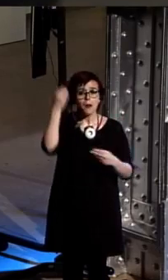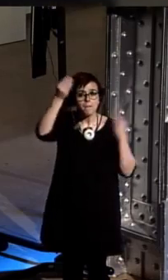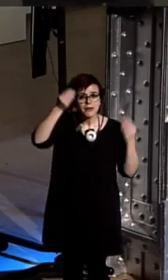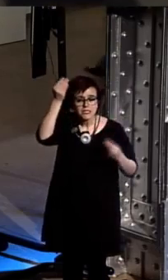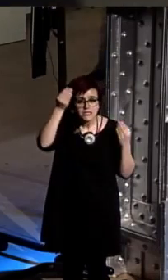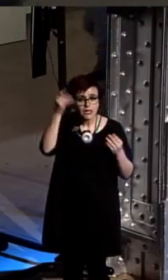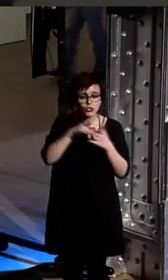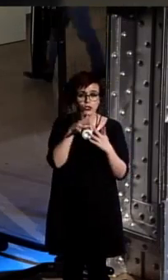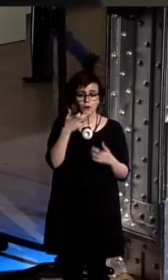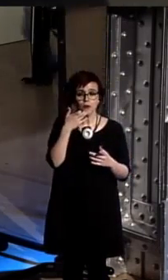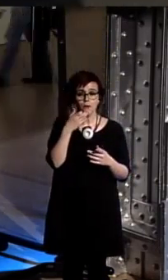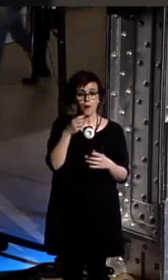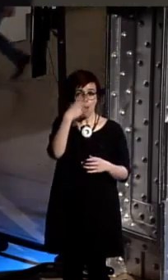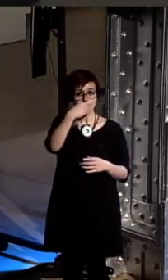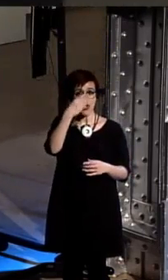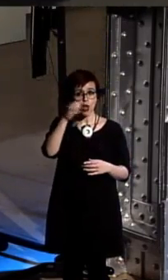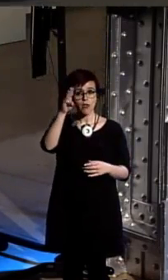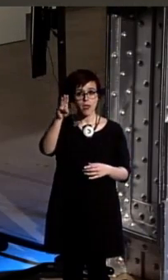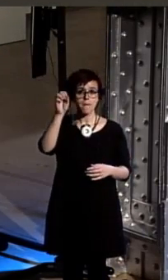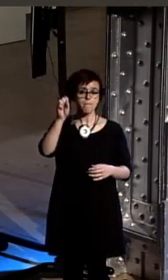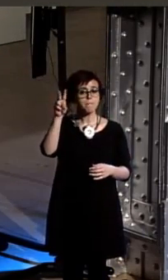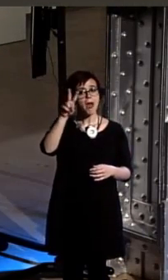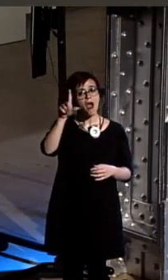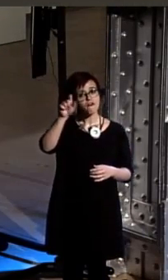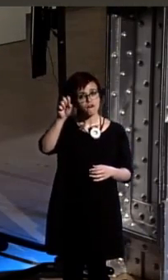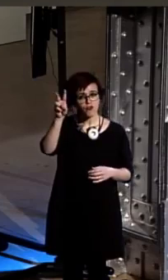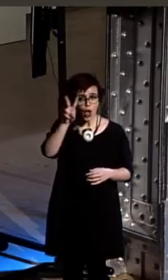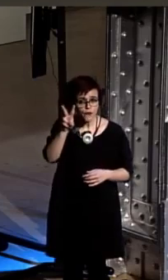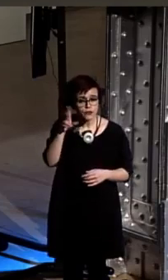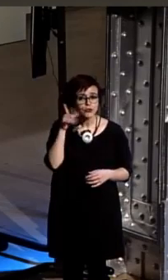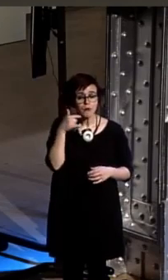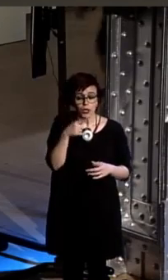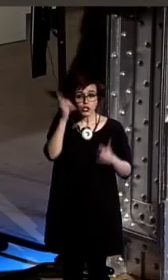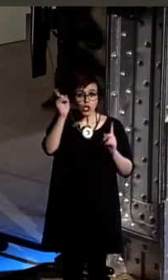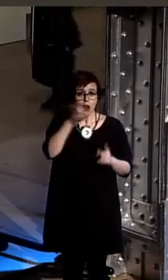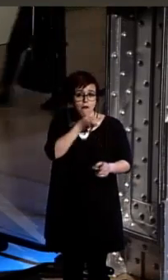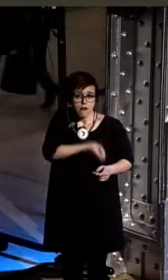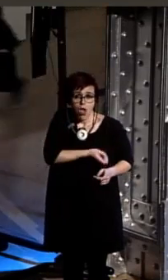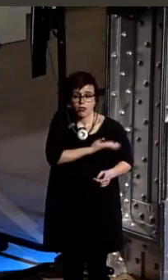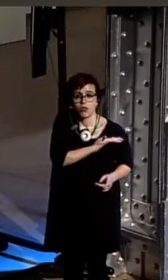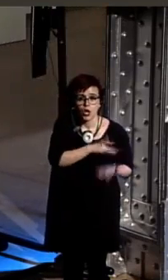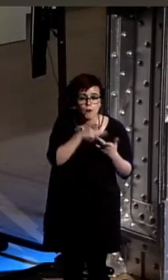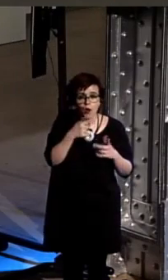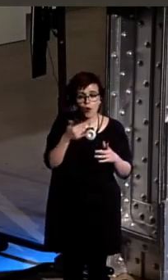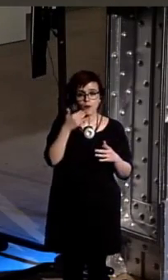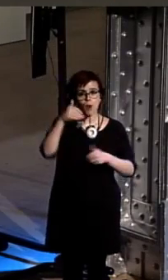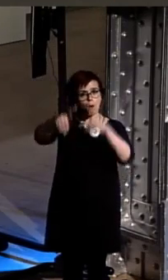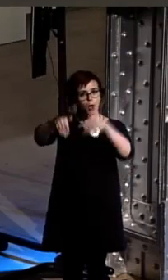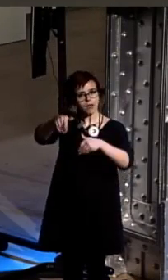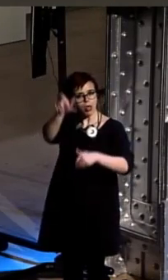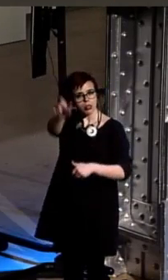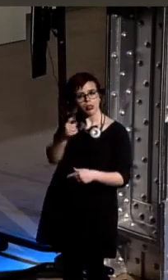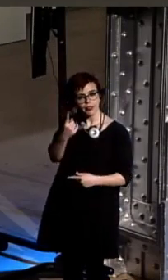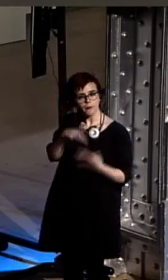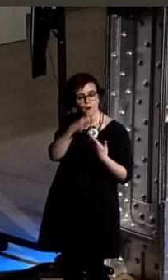en el perro de Pavlov. Solo porque puedas sacar una reacción, solo porque puedes complacer a un votante,